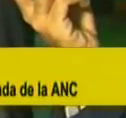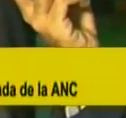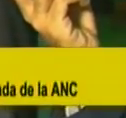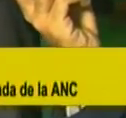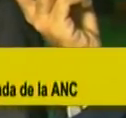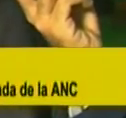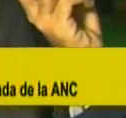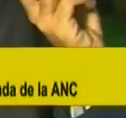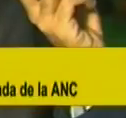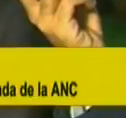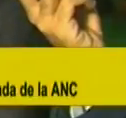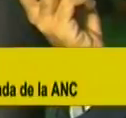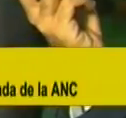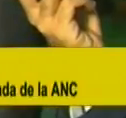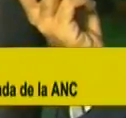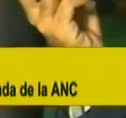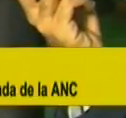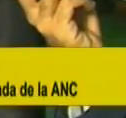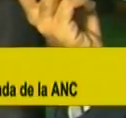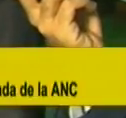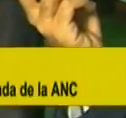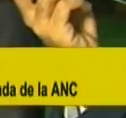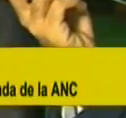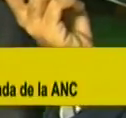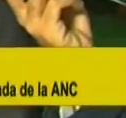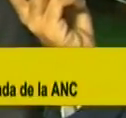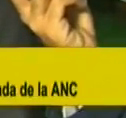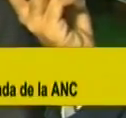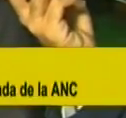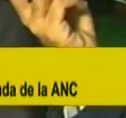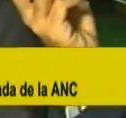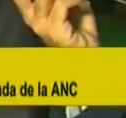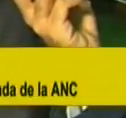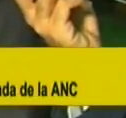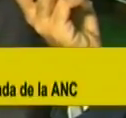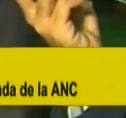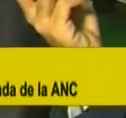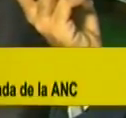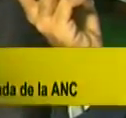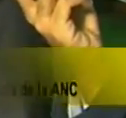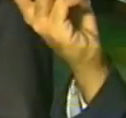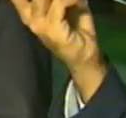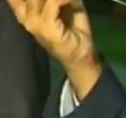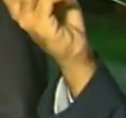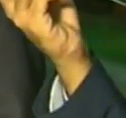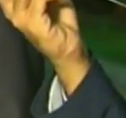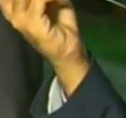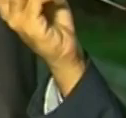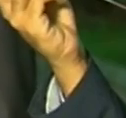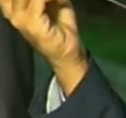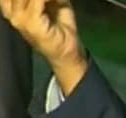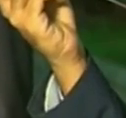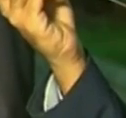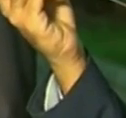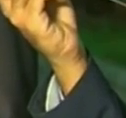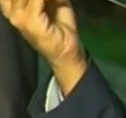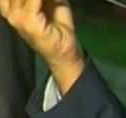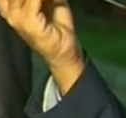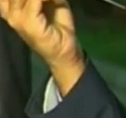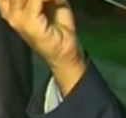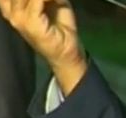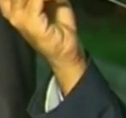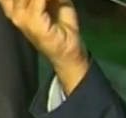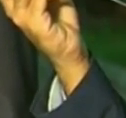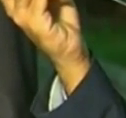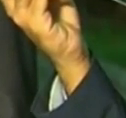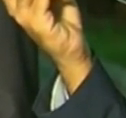Estamos construyendo un nuevo modelo económico, entonces damos paso para seguir privilegiando la producción. Y en este caso, la mesa